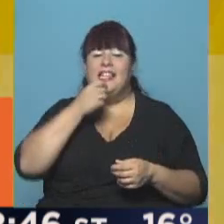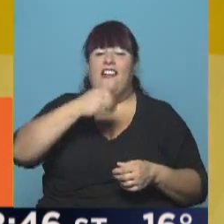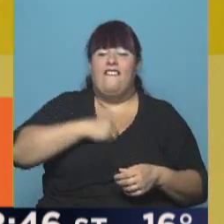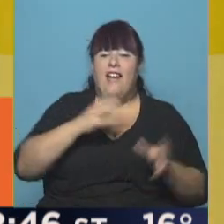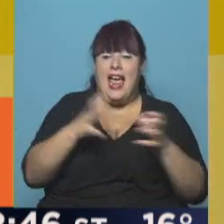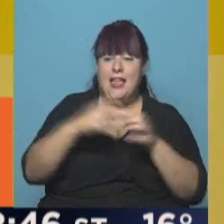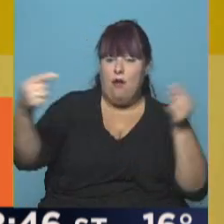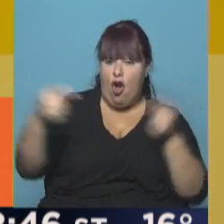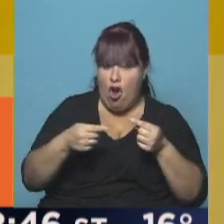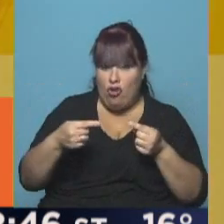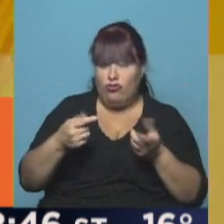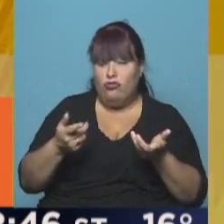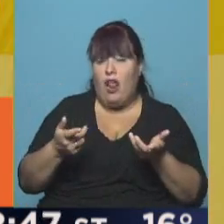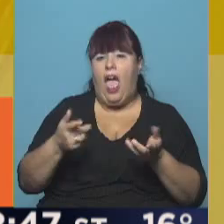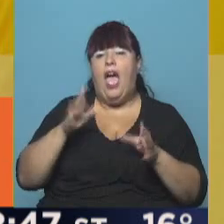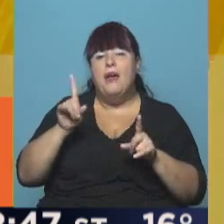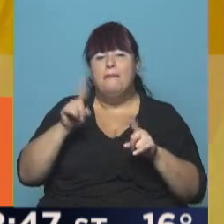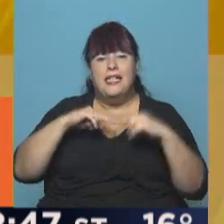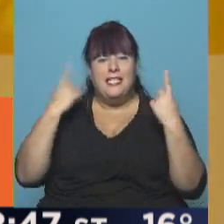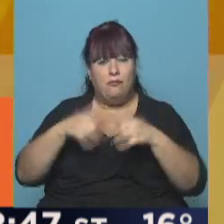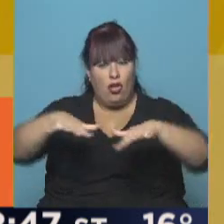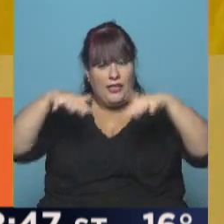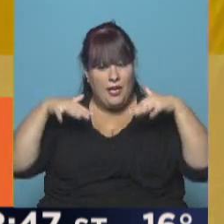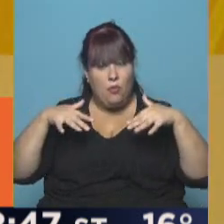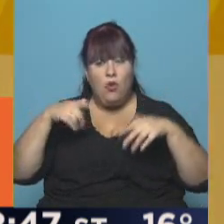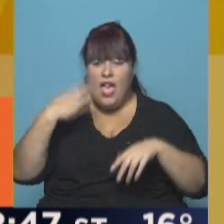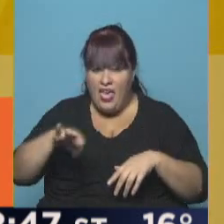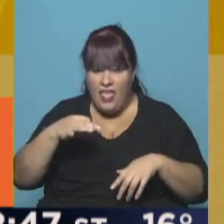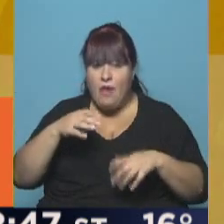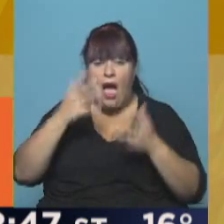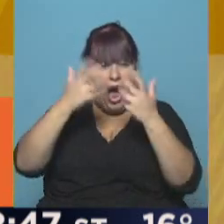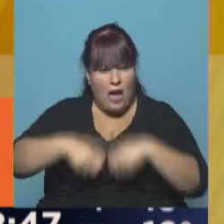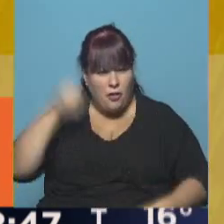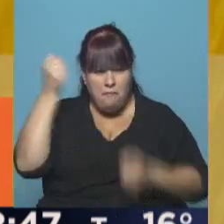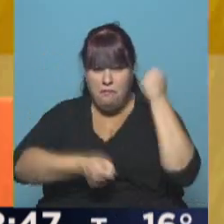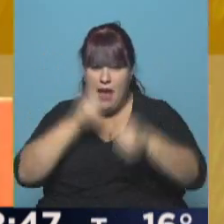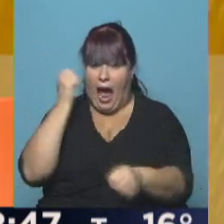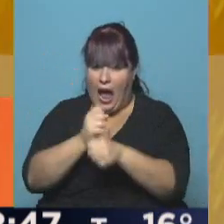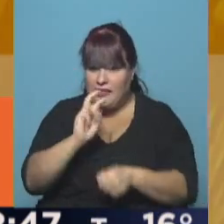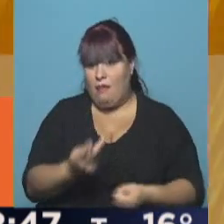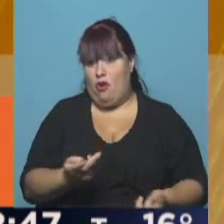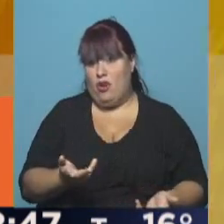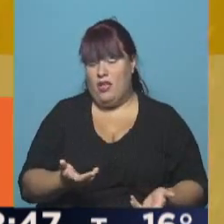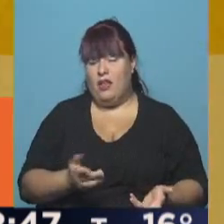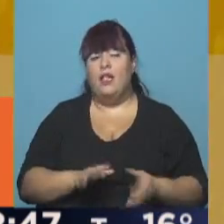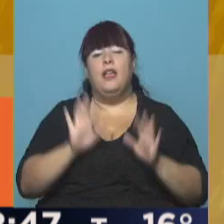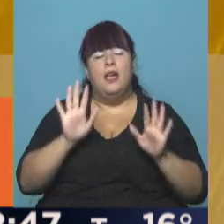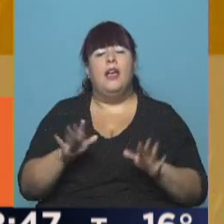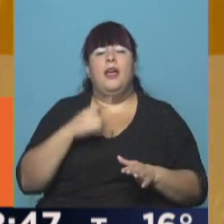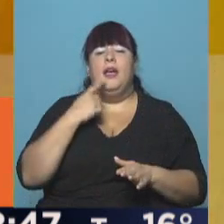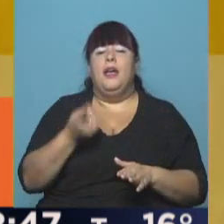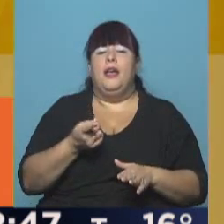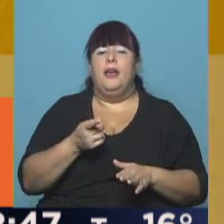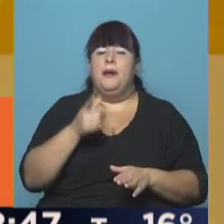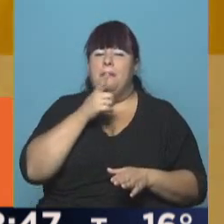equipo contrario y estar en esa misma tribuna amerita a que te muelan a palos hasta tu muerte, ¿no? Ahora, Gustavo, está